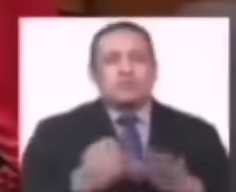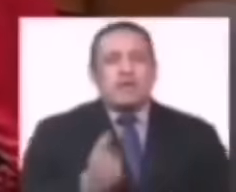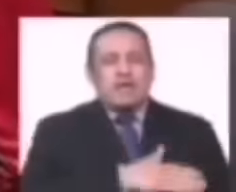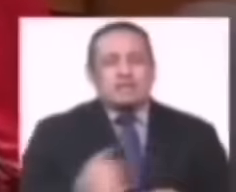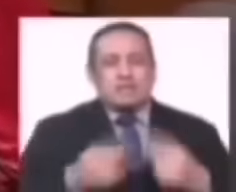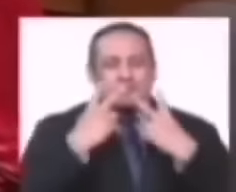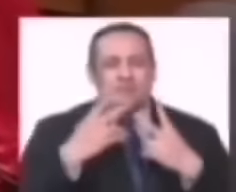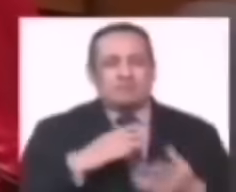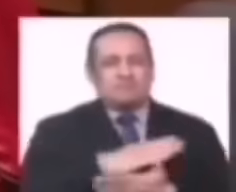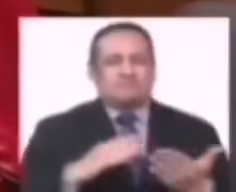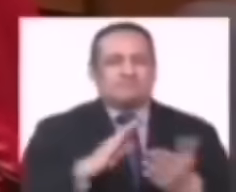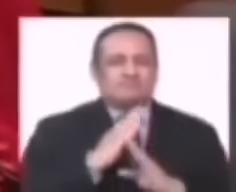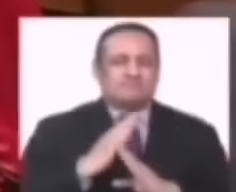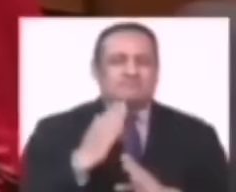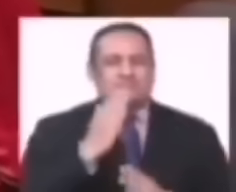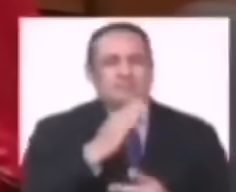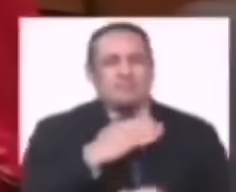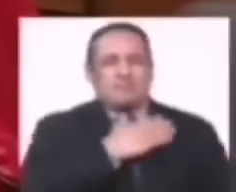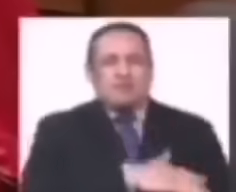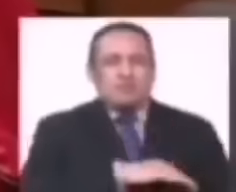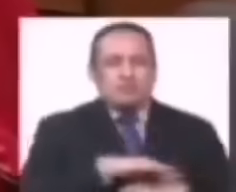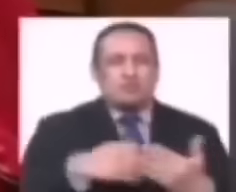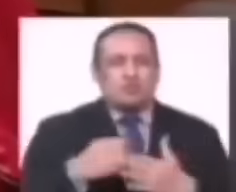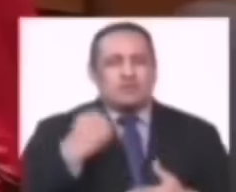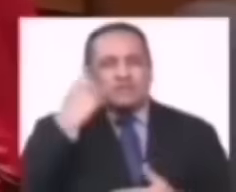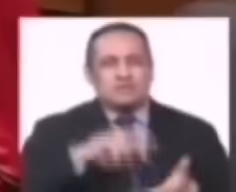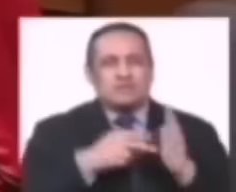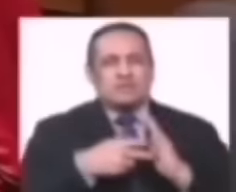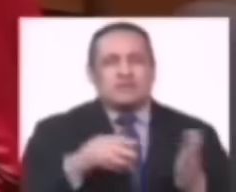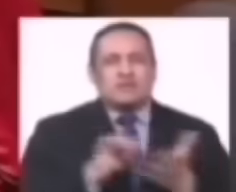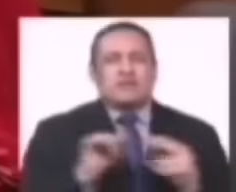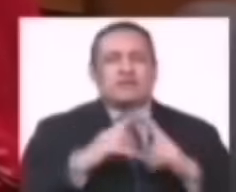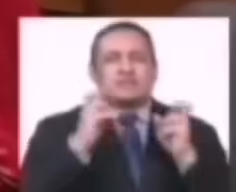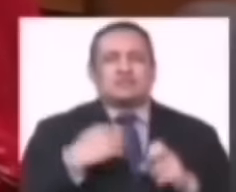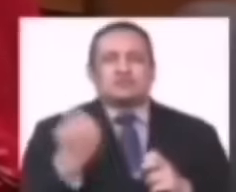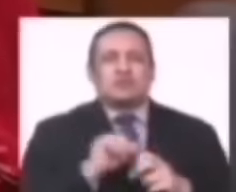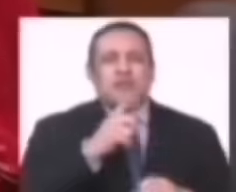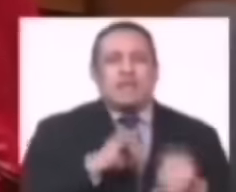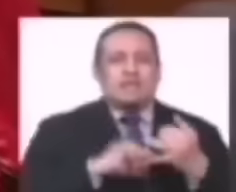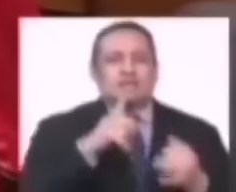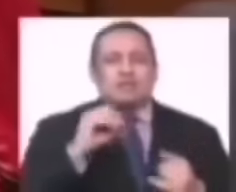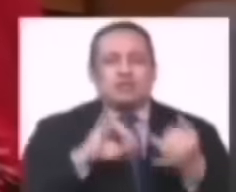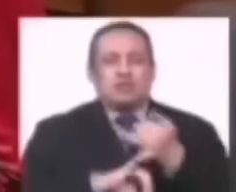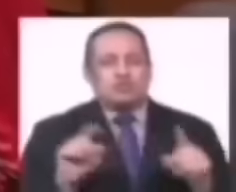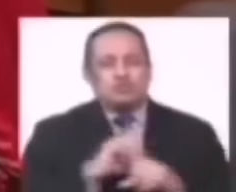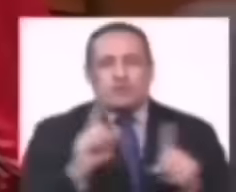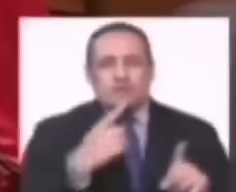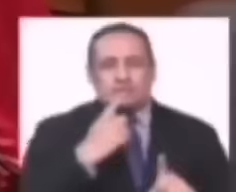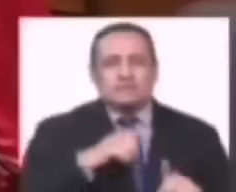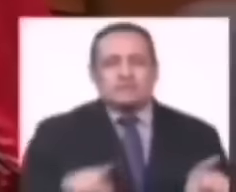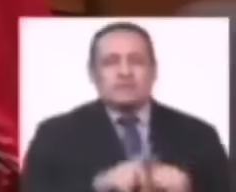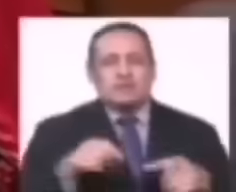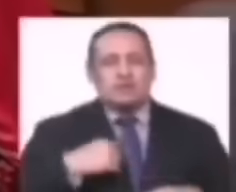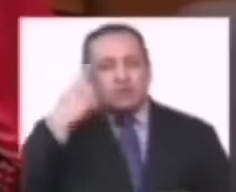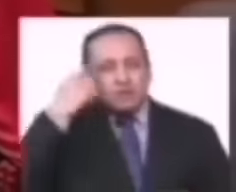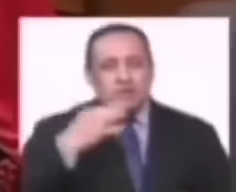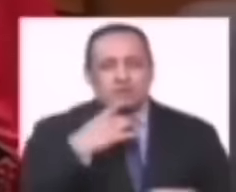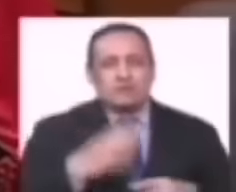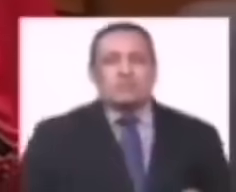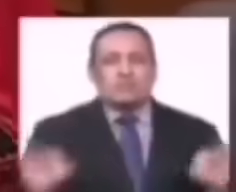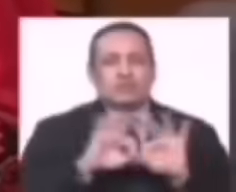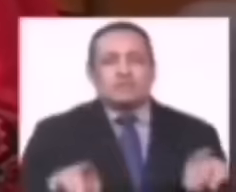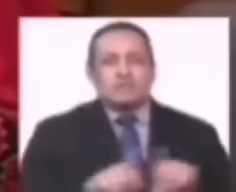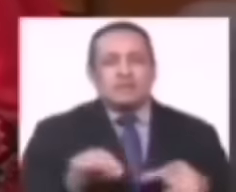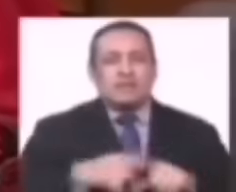sesgada en esta propuesta de entender que nos estamos refiriendo solo a las, los, y no es así. Y creo que es importante entender que el